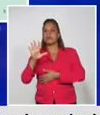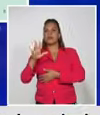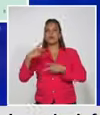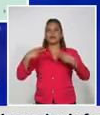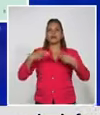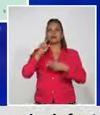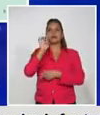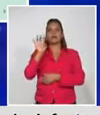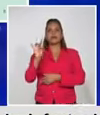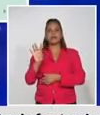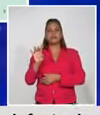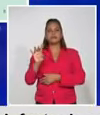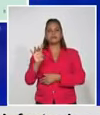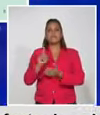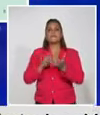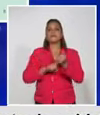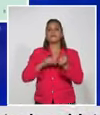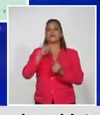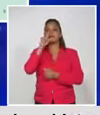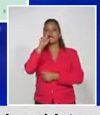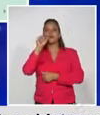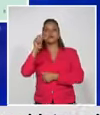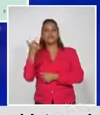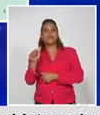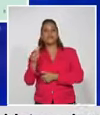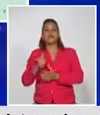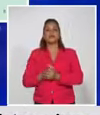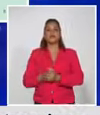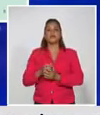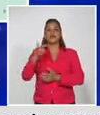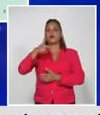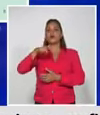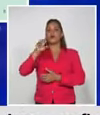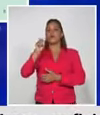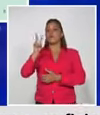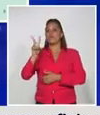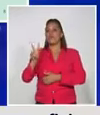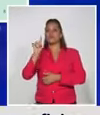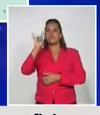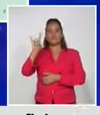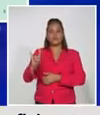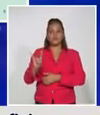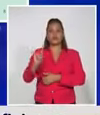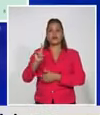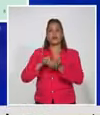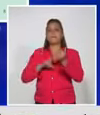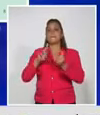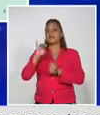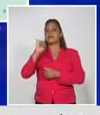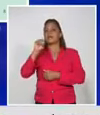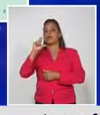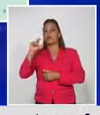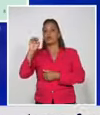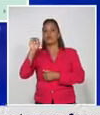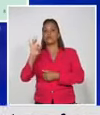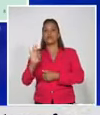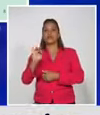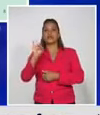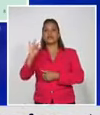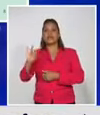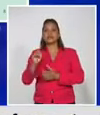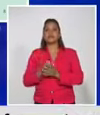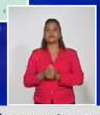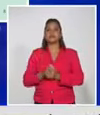15, de Pedro Betancur 10, de Jovellanos 9, de Perico 7, de Los Arabos